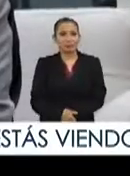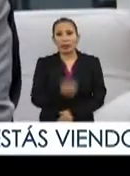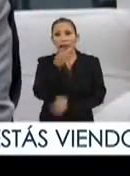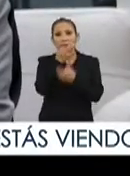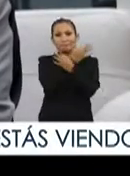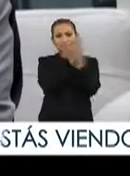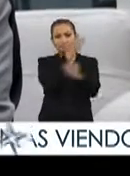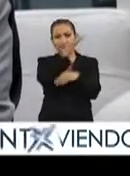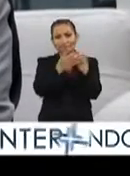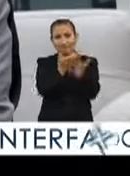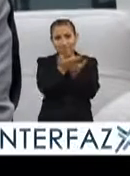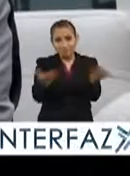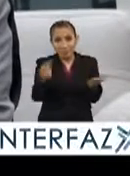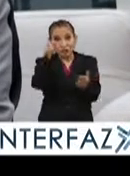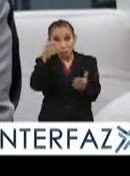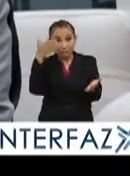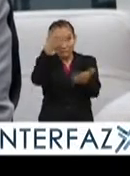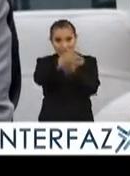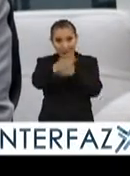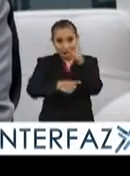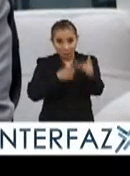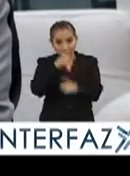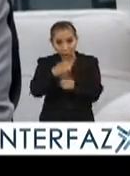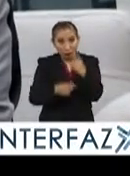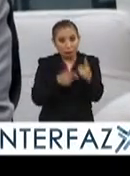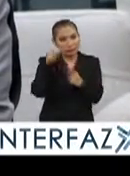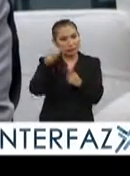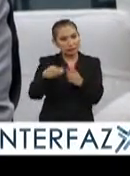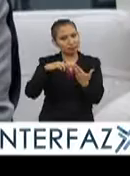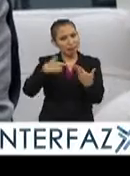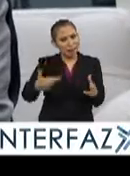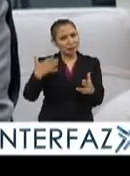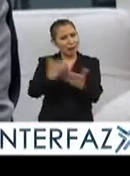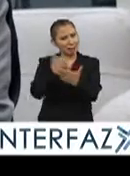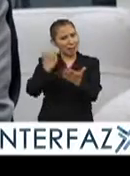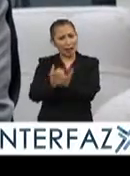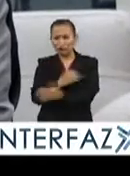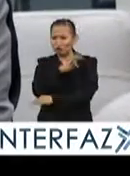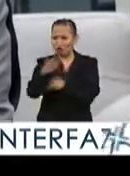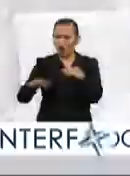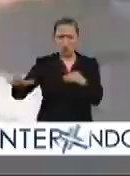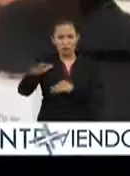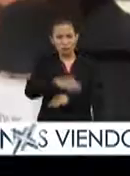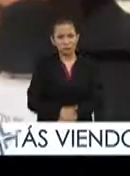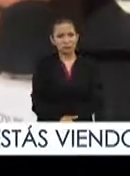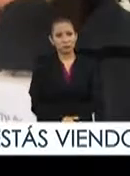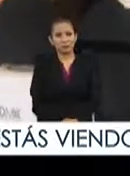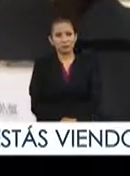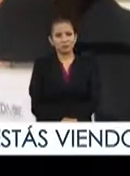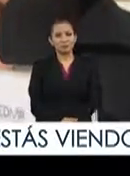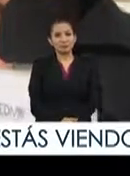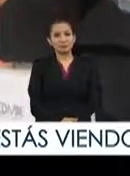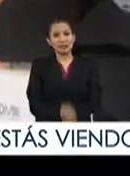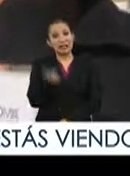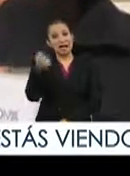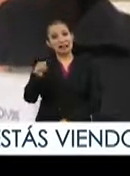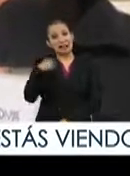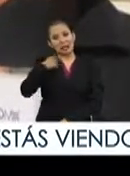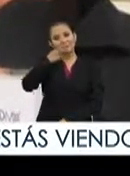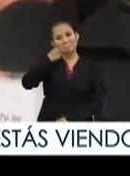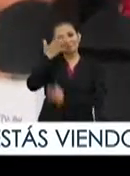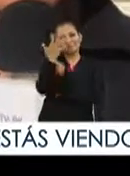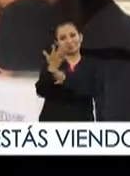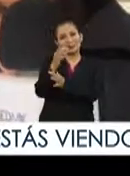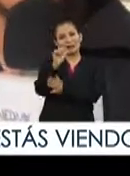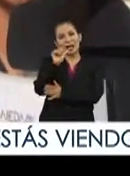Decirle a todos que se metan al deporte, ya que es una relación ganar-ganar por todos lados. Así es, Jorge, ahí están las